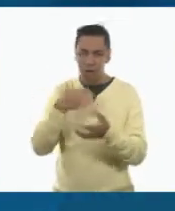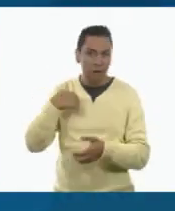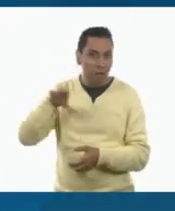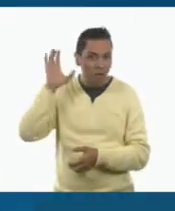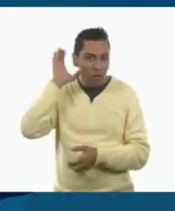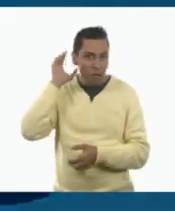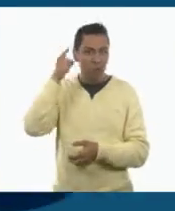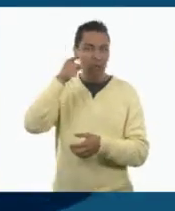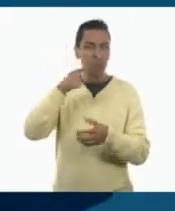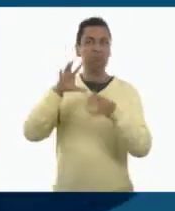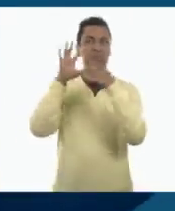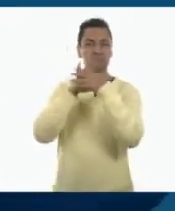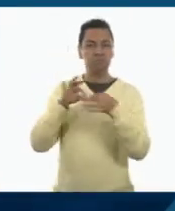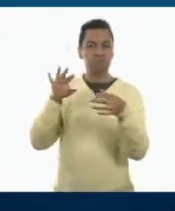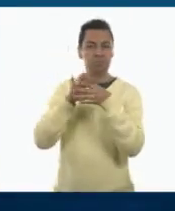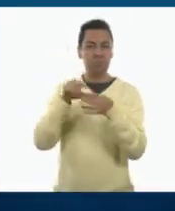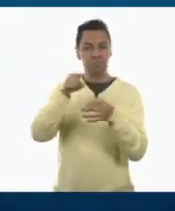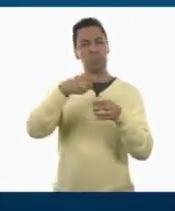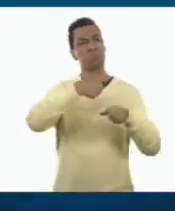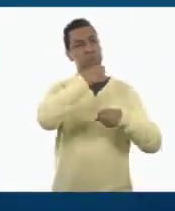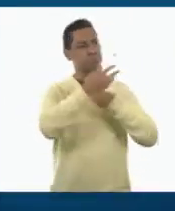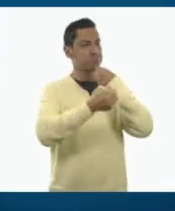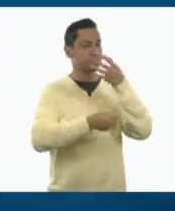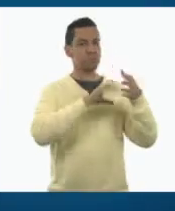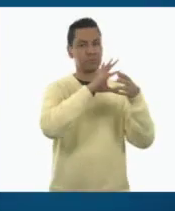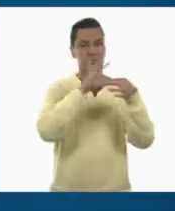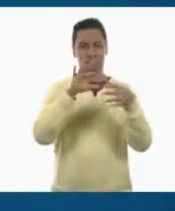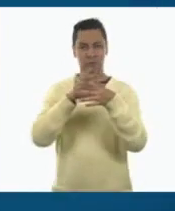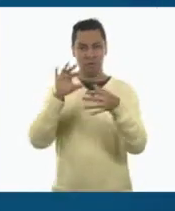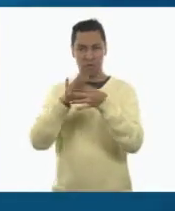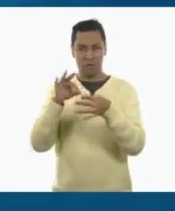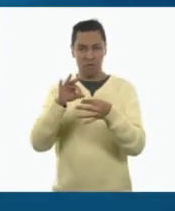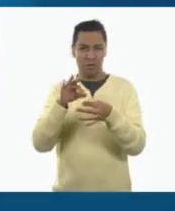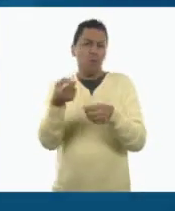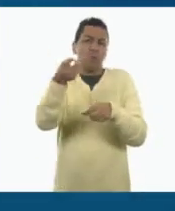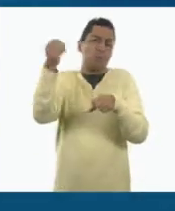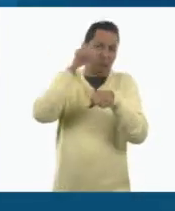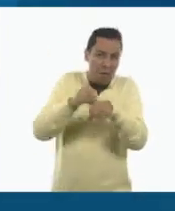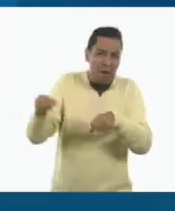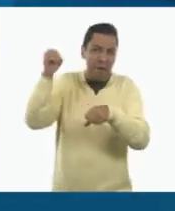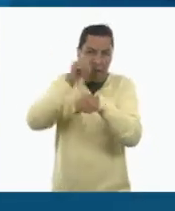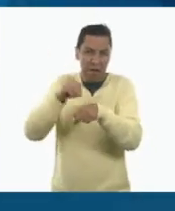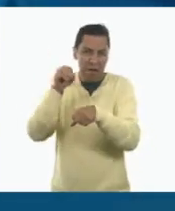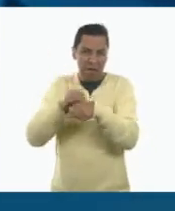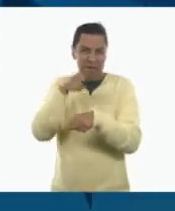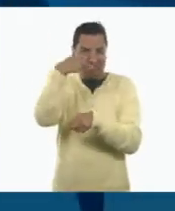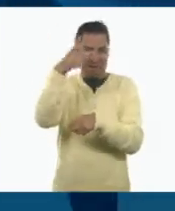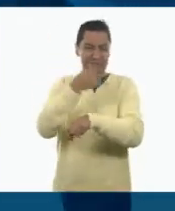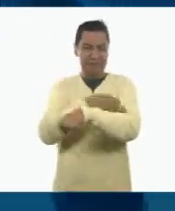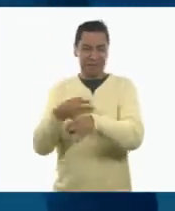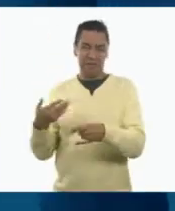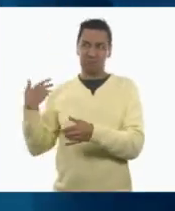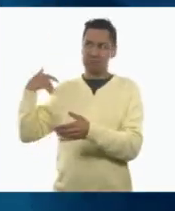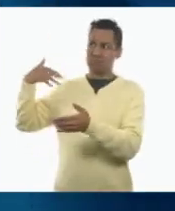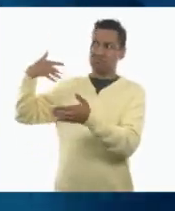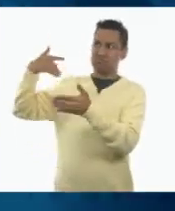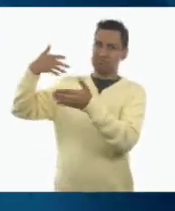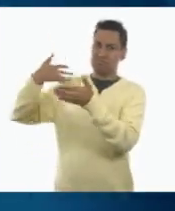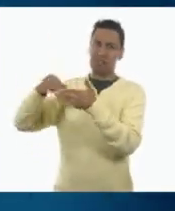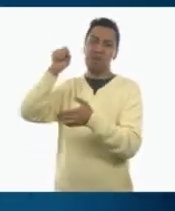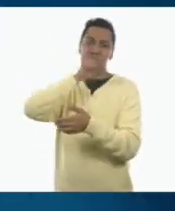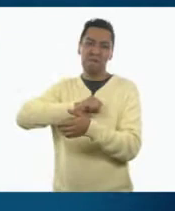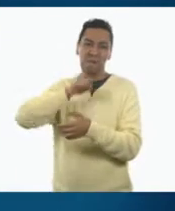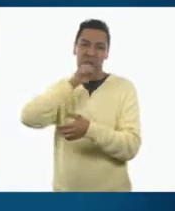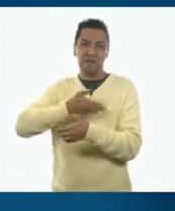contado? Las fábulas también se reinventan, provienen de la tradición oral y muchas de ellas a través